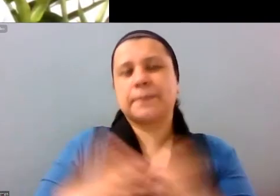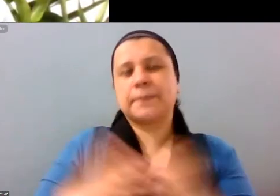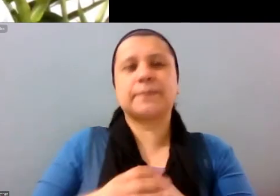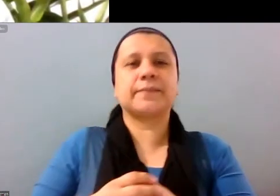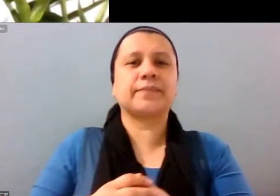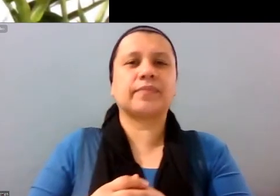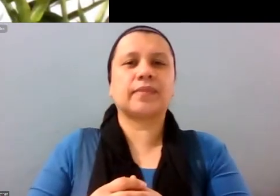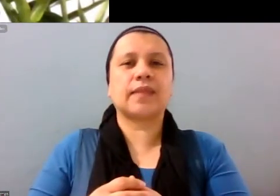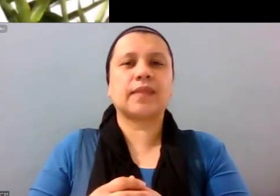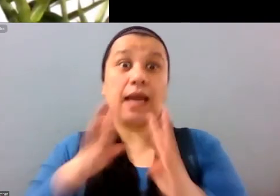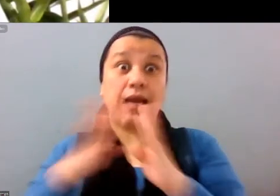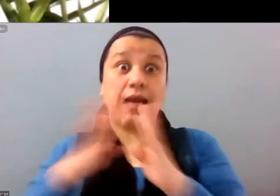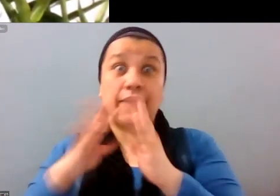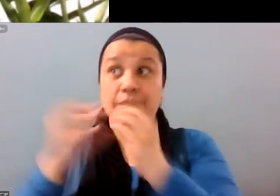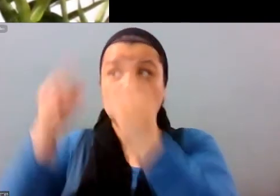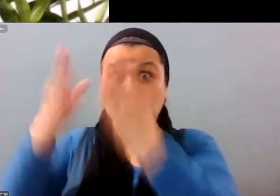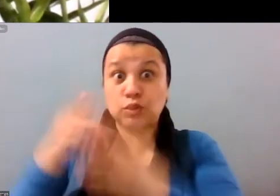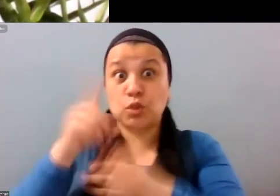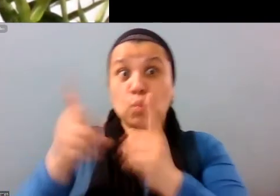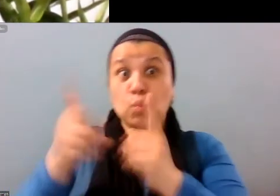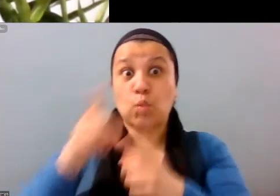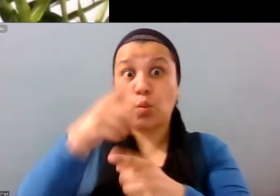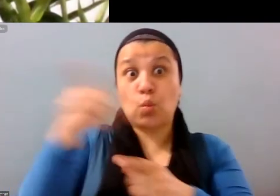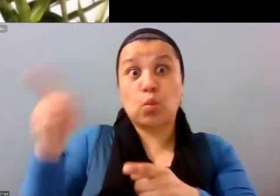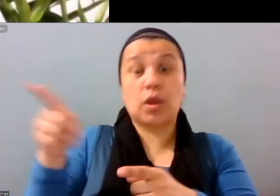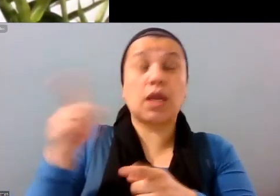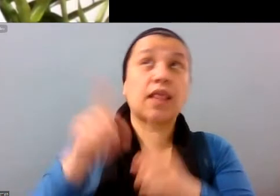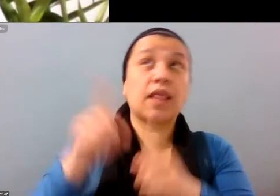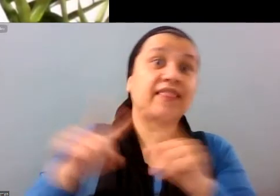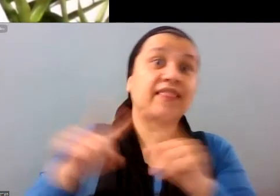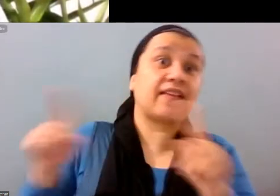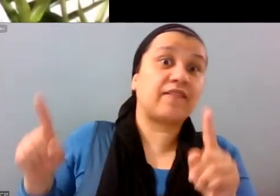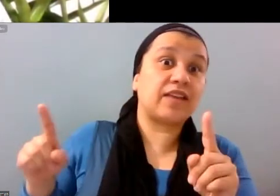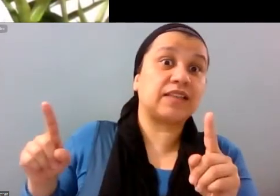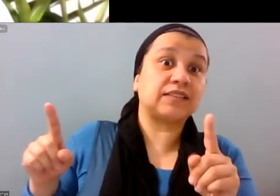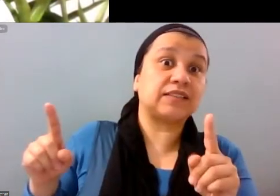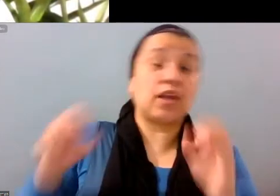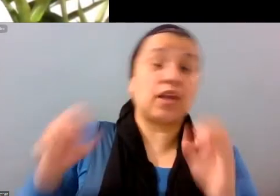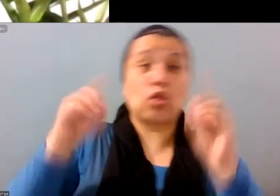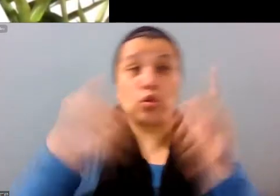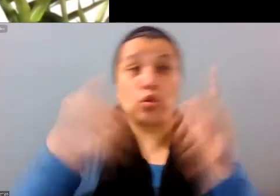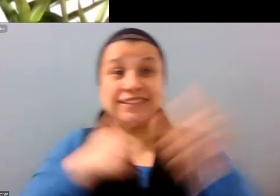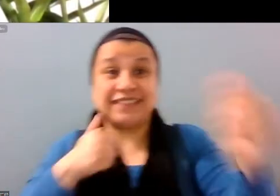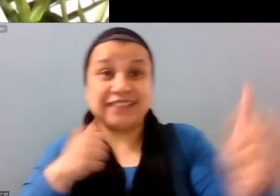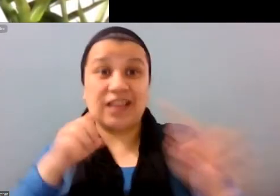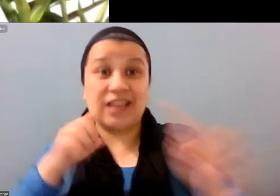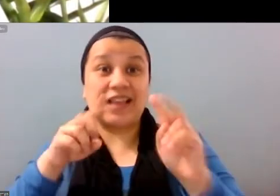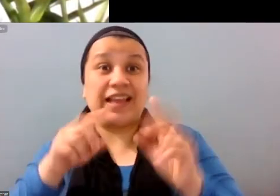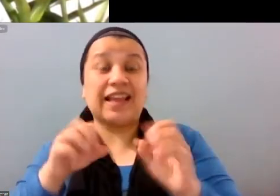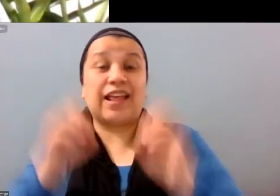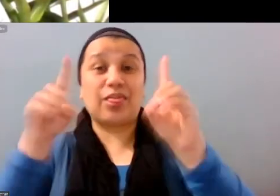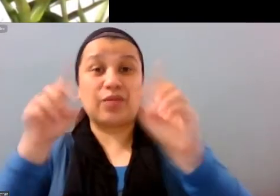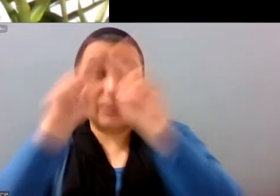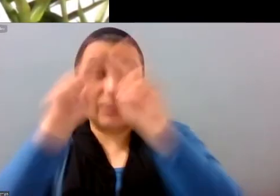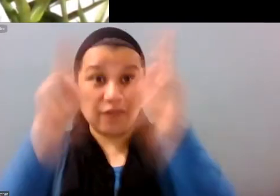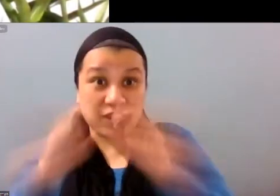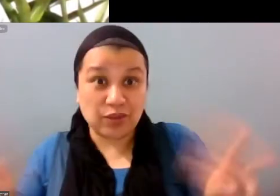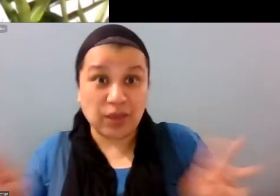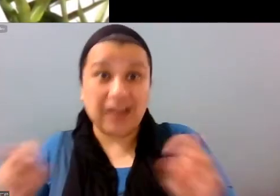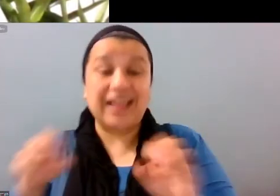docente bueno cuál es exactamente la diferencia entre una educación a distancia una educación virtual y una educación remota yo estoy seguro que